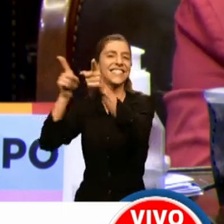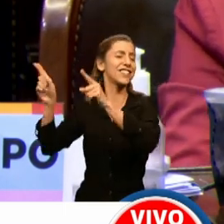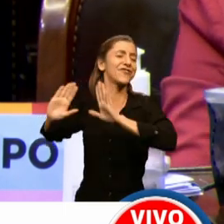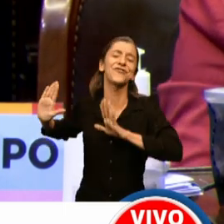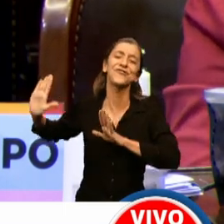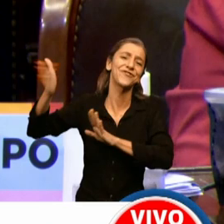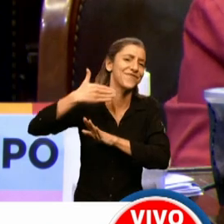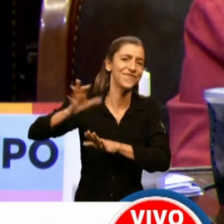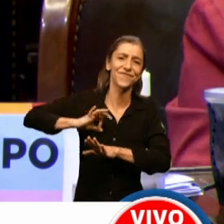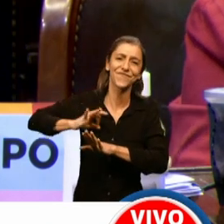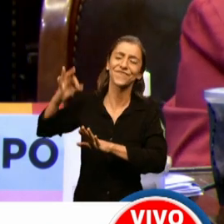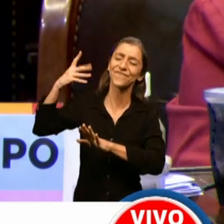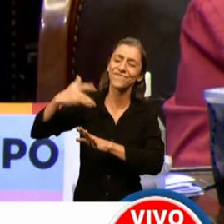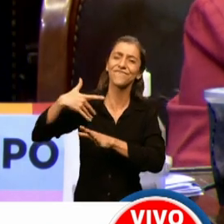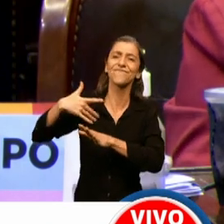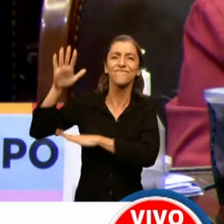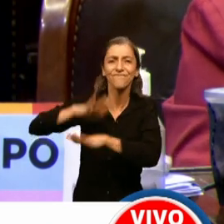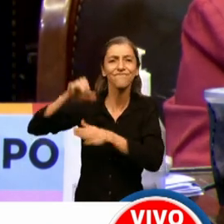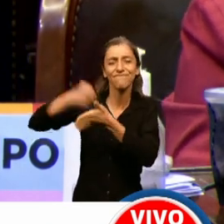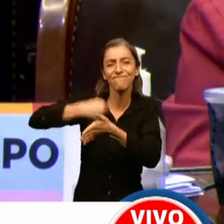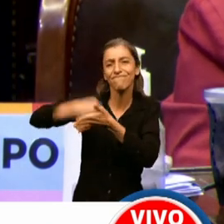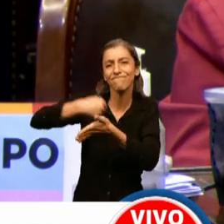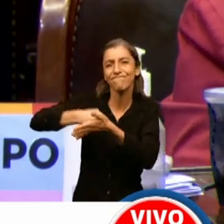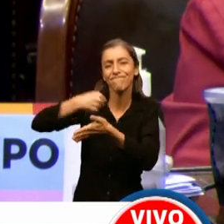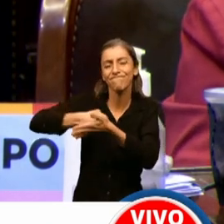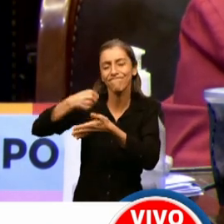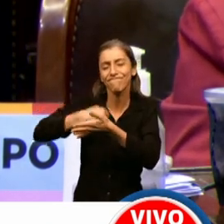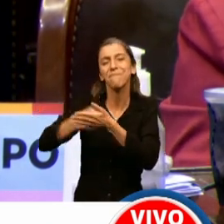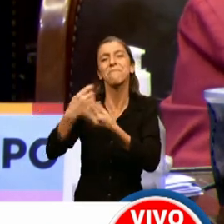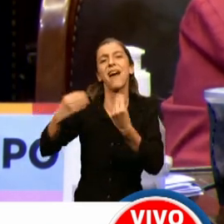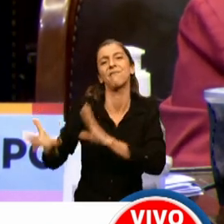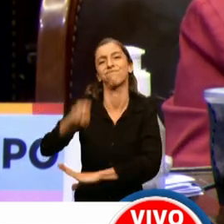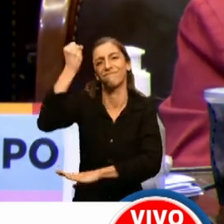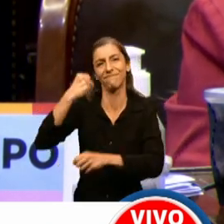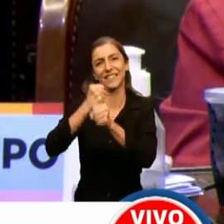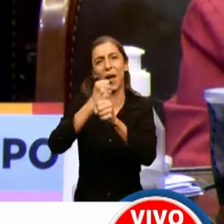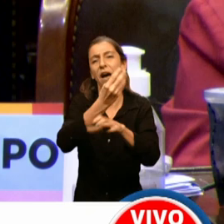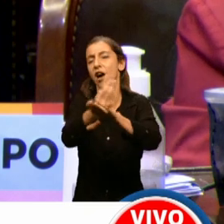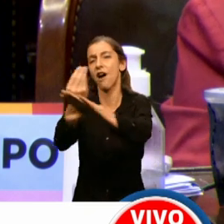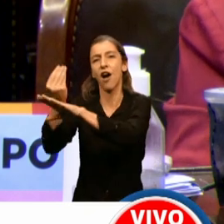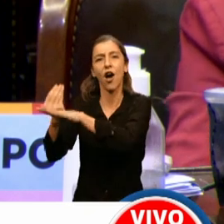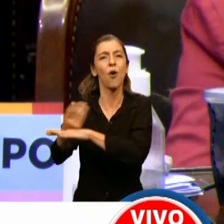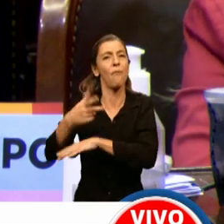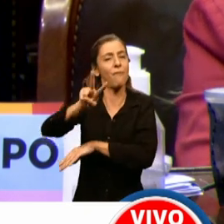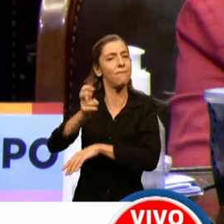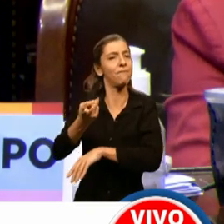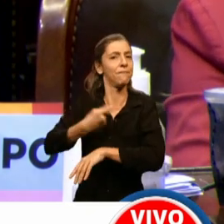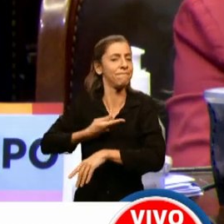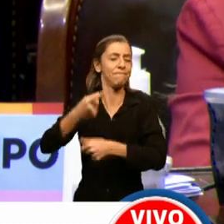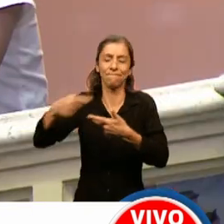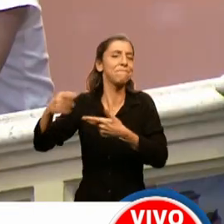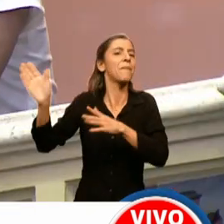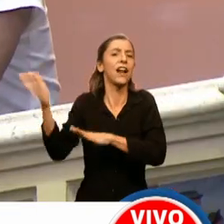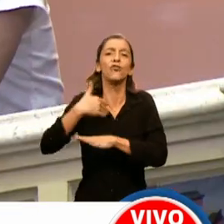años organizándose para pedir para pelear para conquistar el grupo laboral travesti trans para